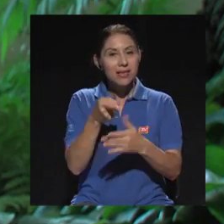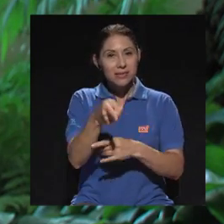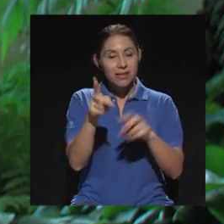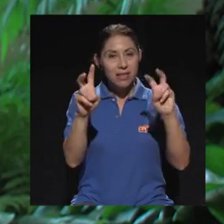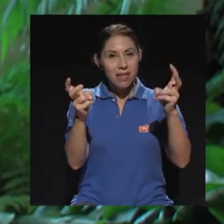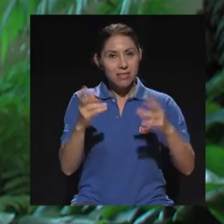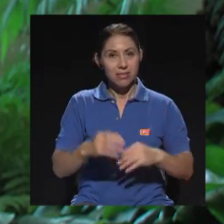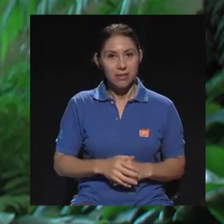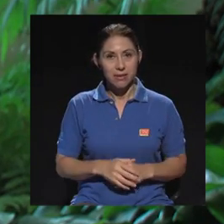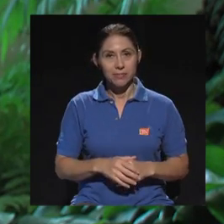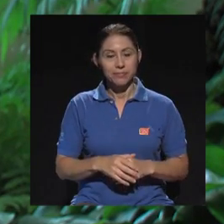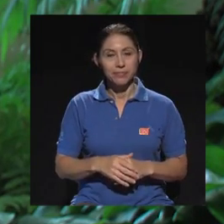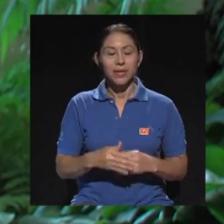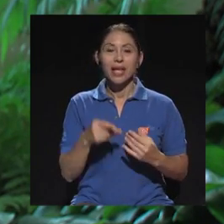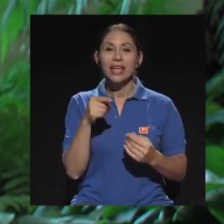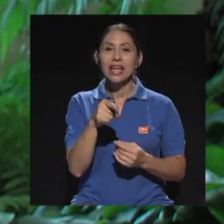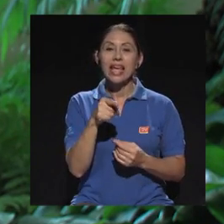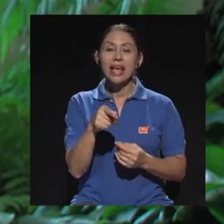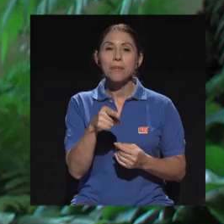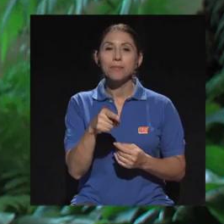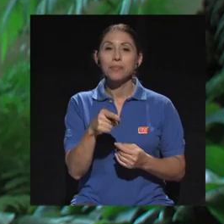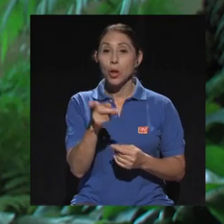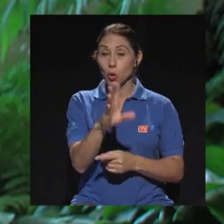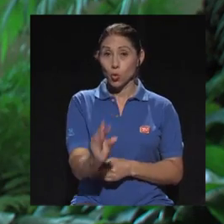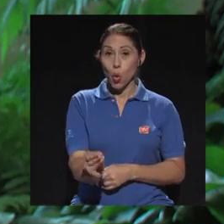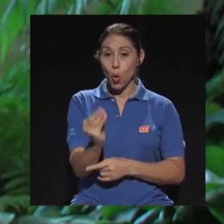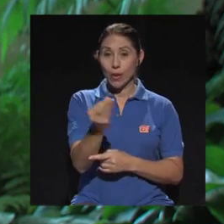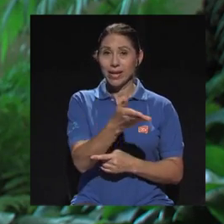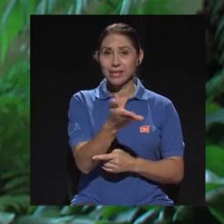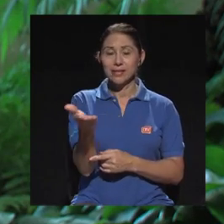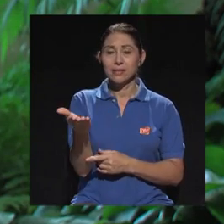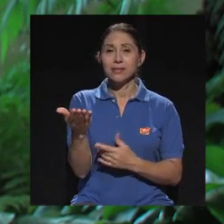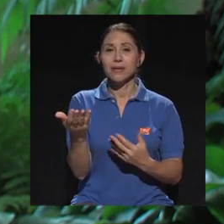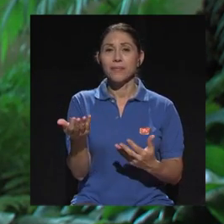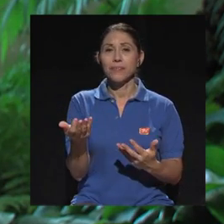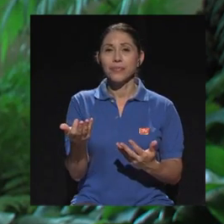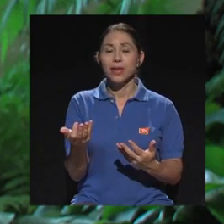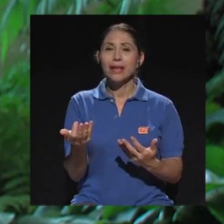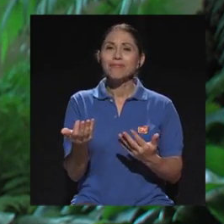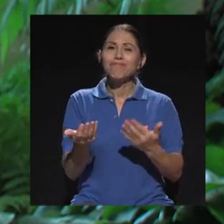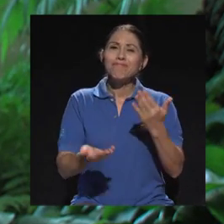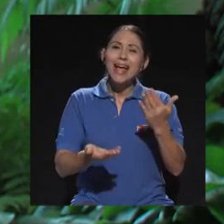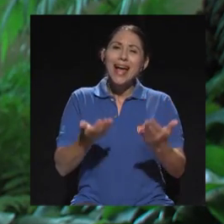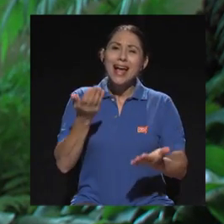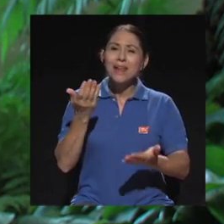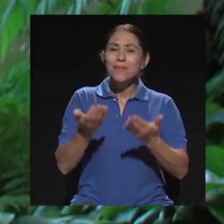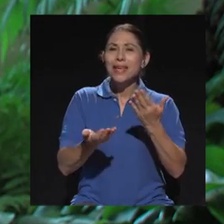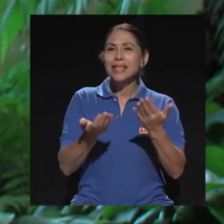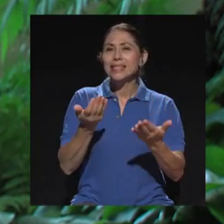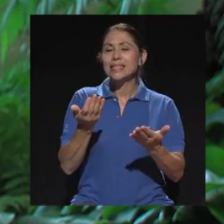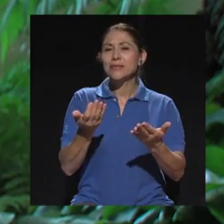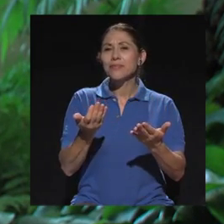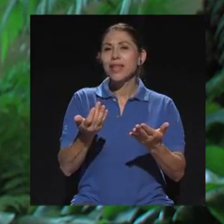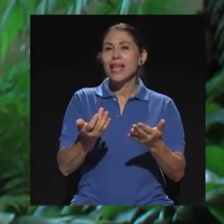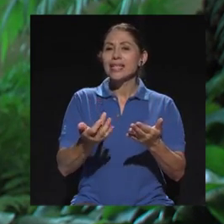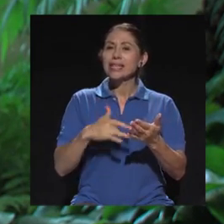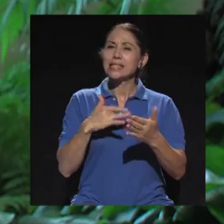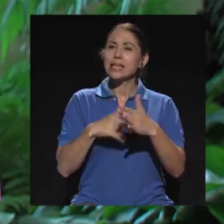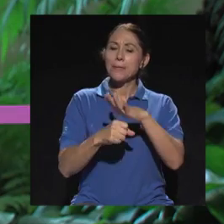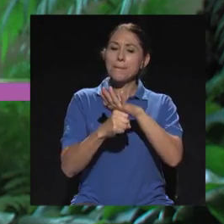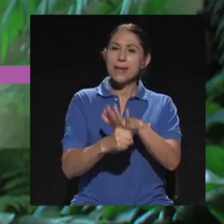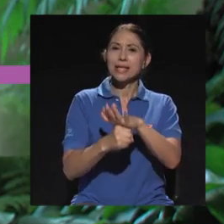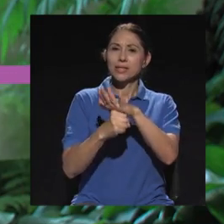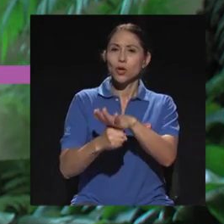existe alrededor de este tema, ¿verdad? Y es que los jóvenes están tal vez siendo presionados a